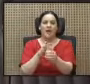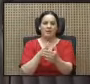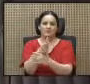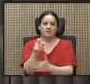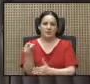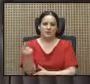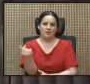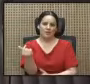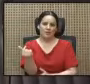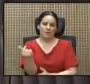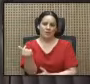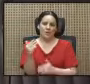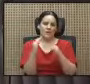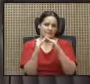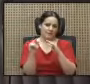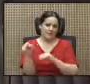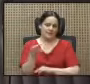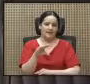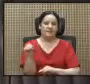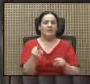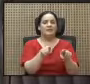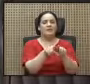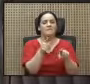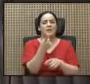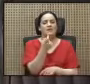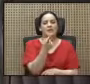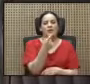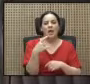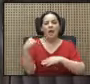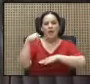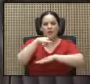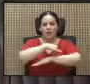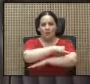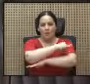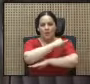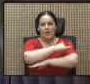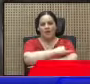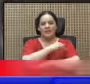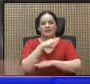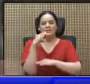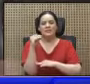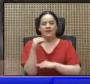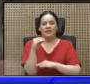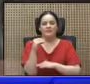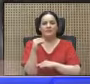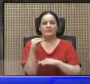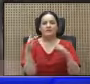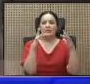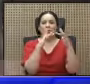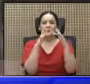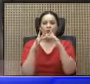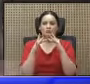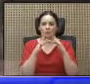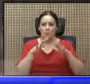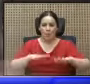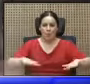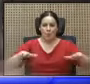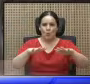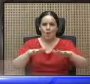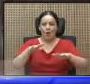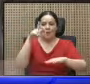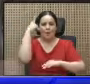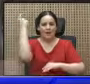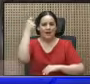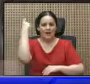Tenemos carencia en aeropuertos de interconexión en las diferentes zonas de Guanacaste, Punta